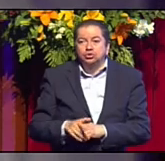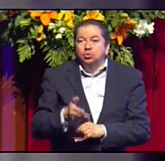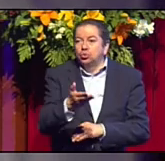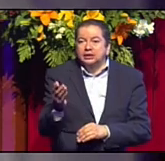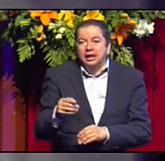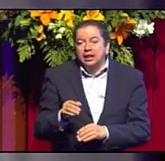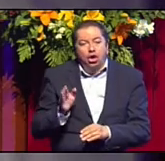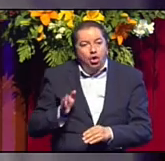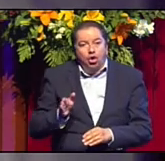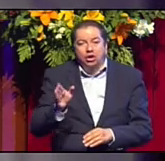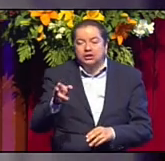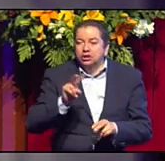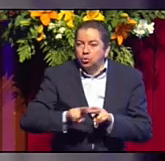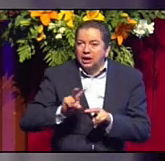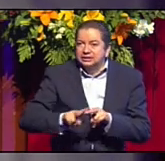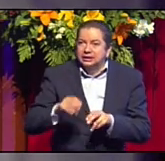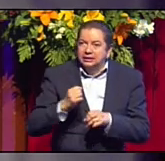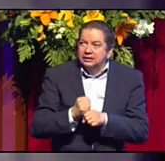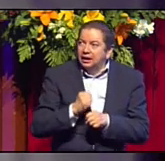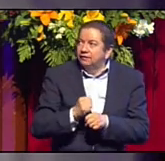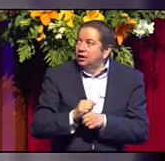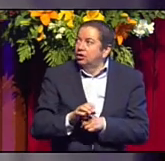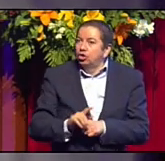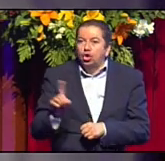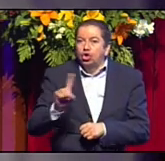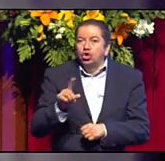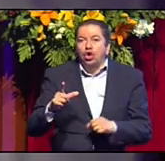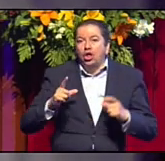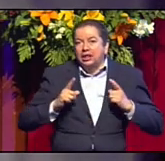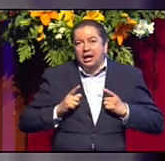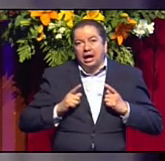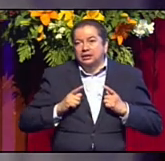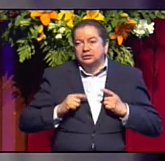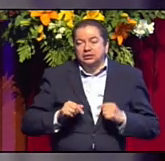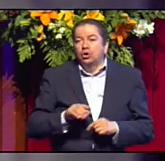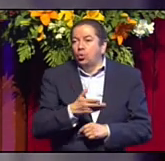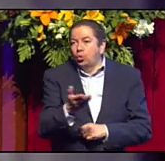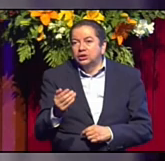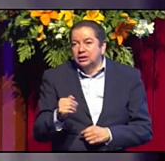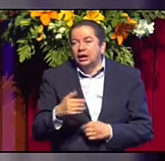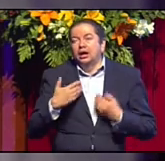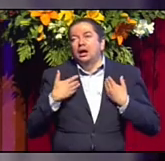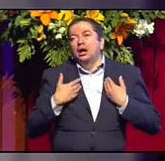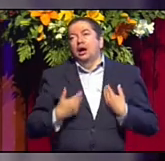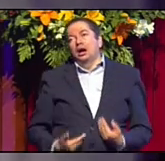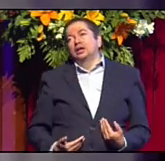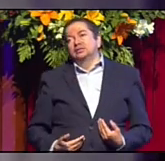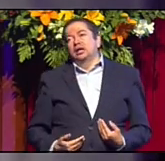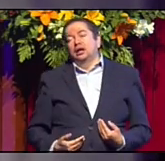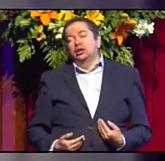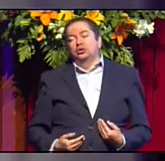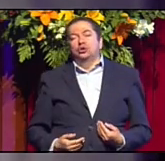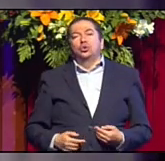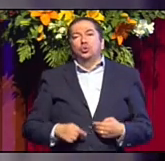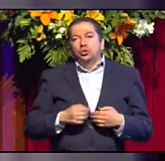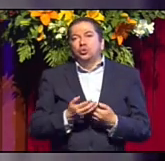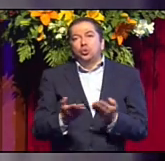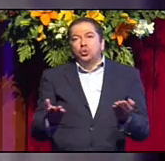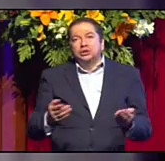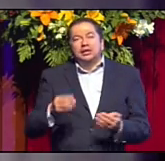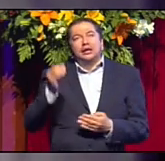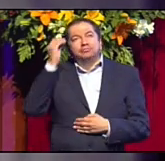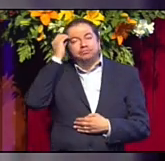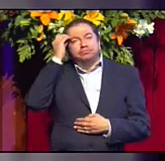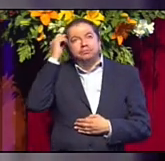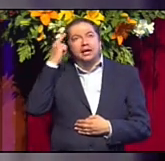haciendo ese trabajo, que no descansen, que cuando se acuesten cansados, sepa que lo hicieron efectivamente por ayudar a